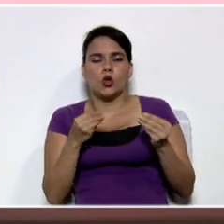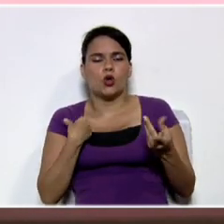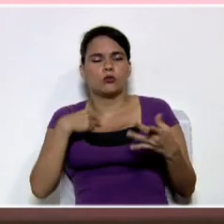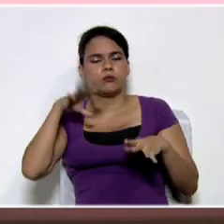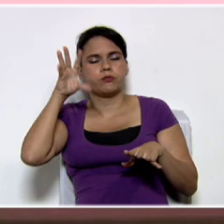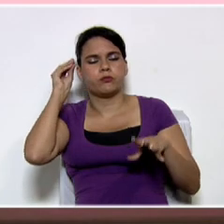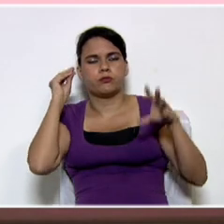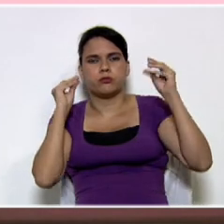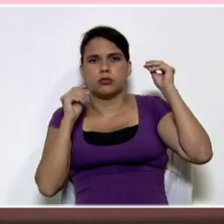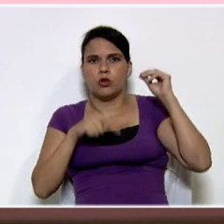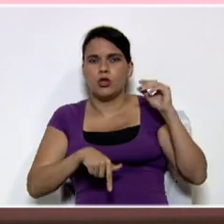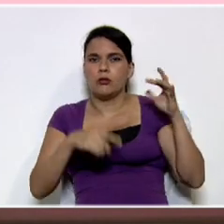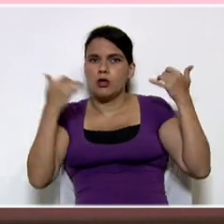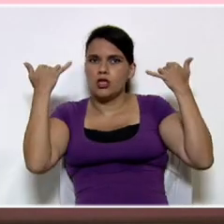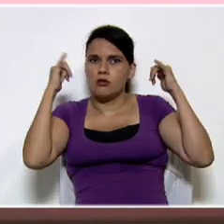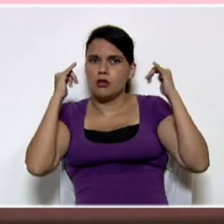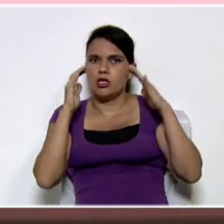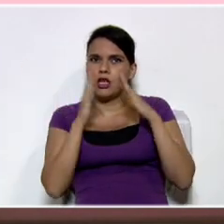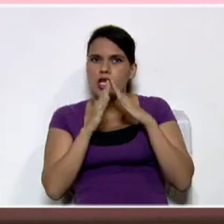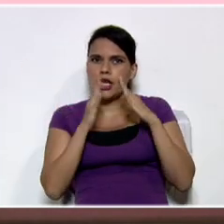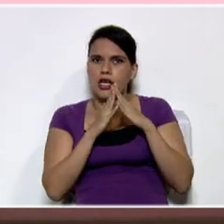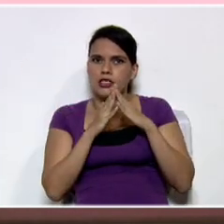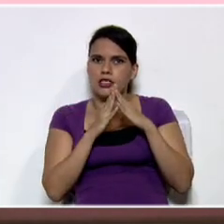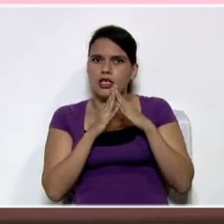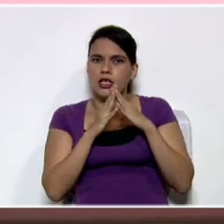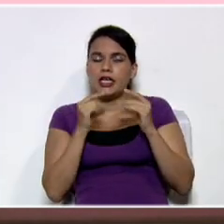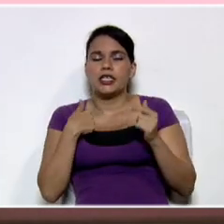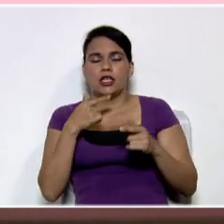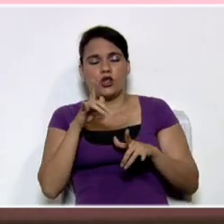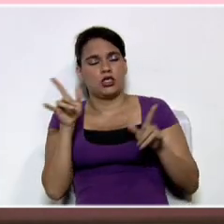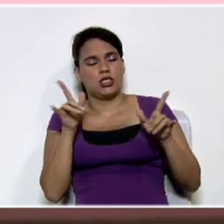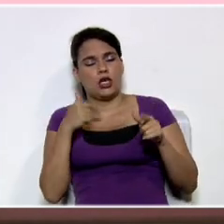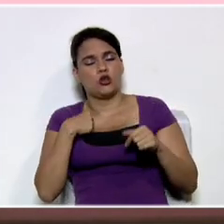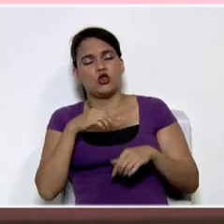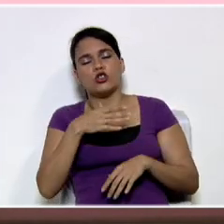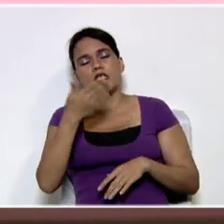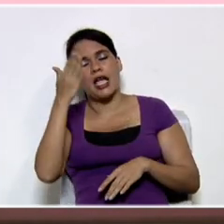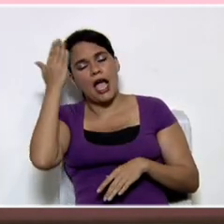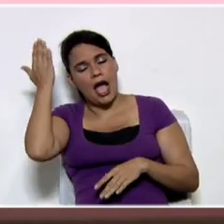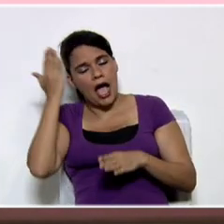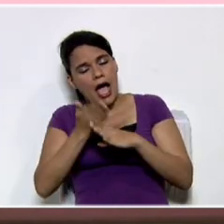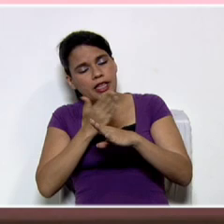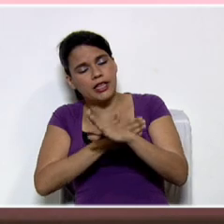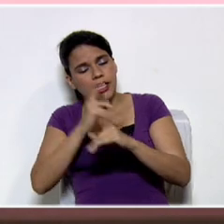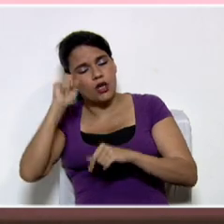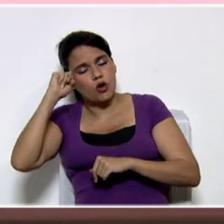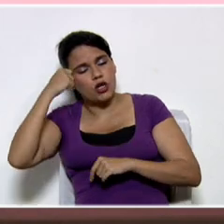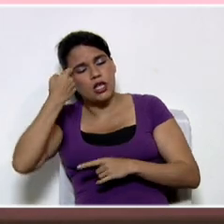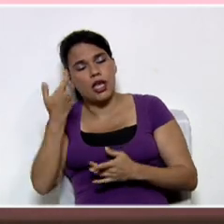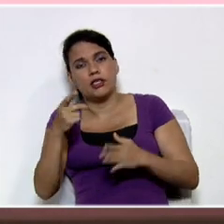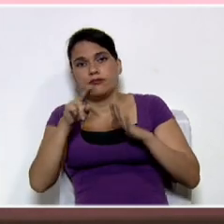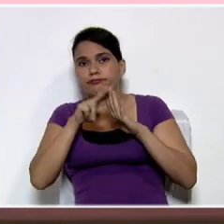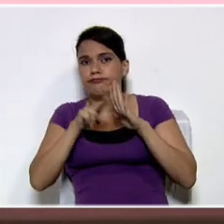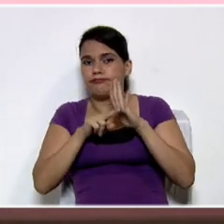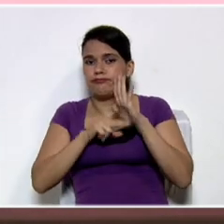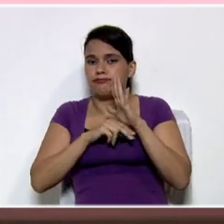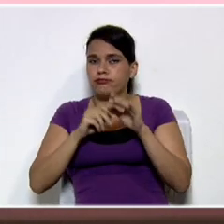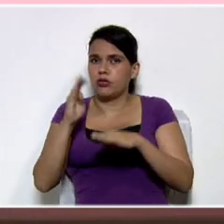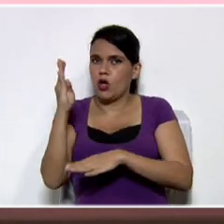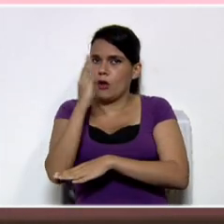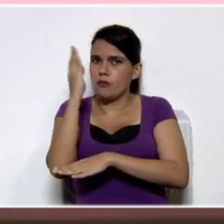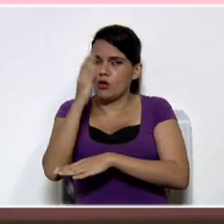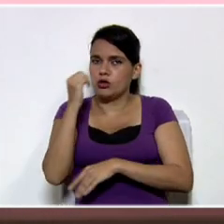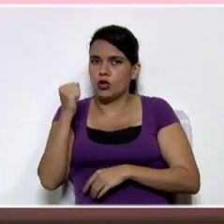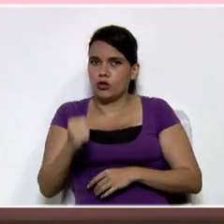puedas divertir en casa. Me quiero despedir, no sin antes recordarte de que debemos cumplir con esas normas de